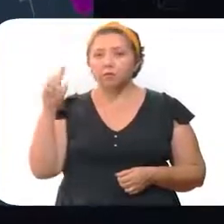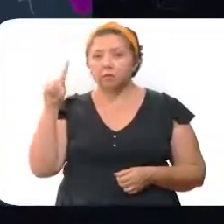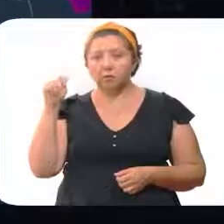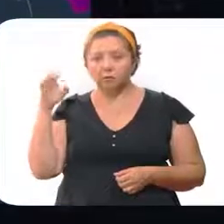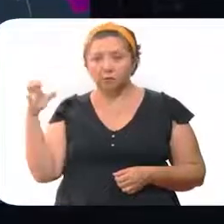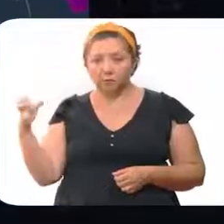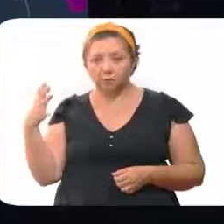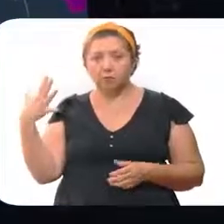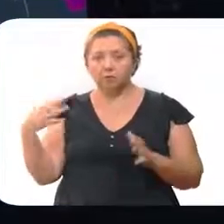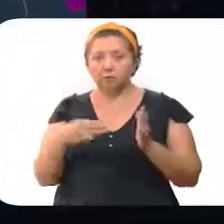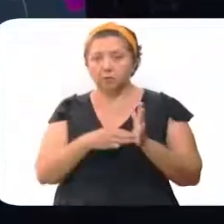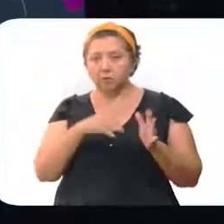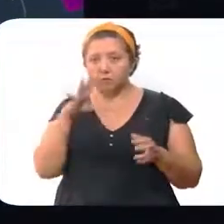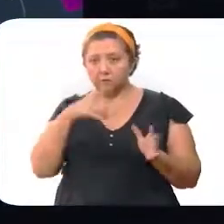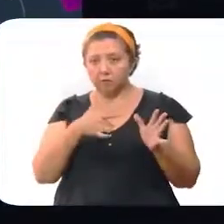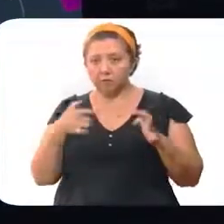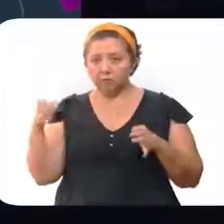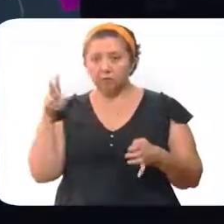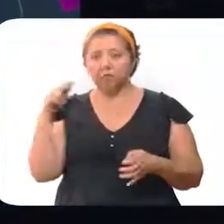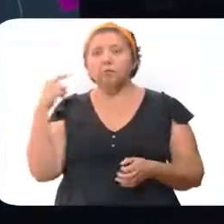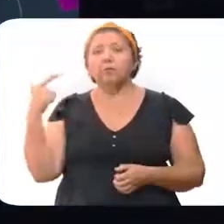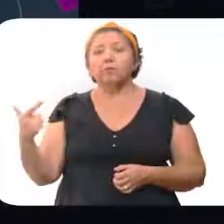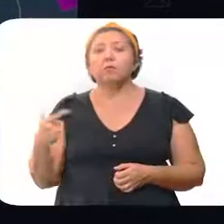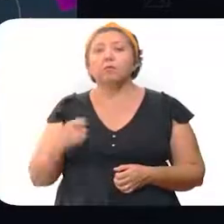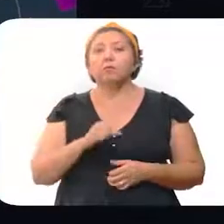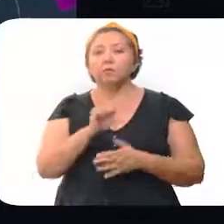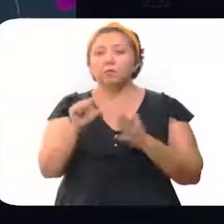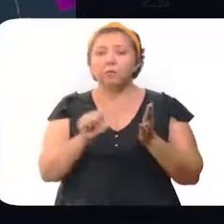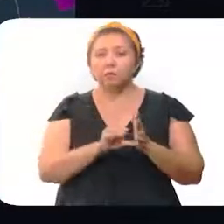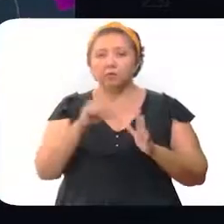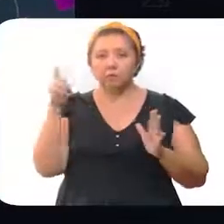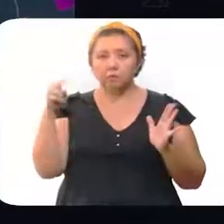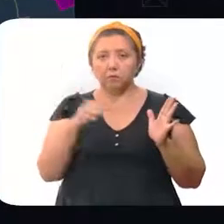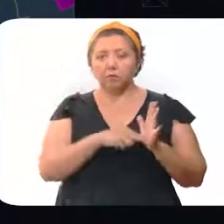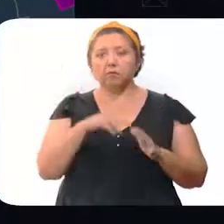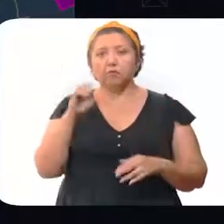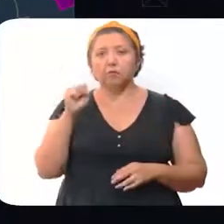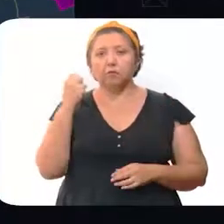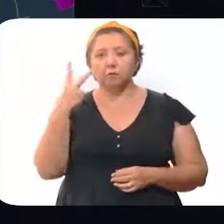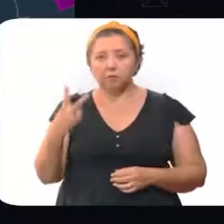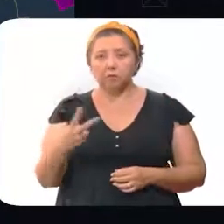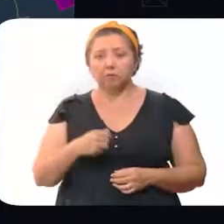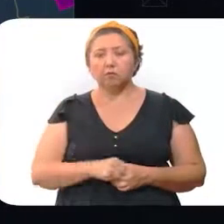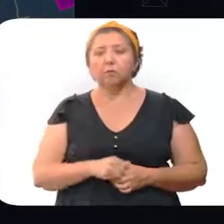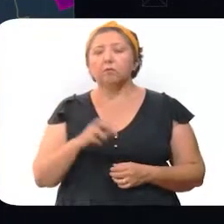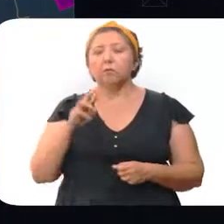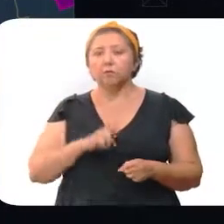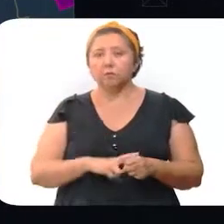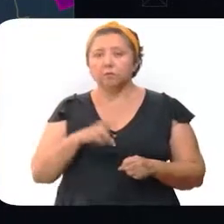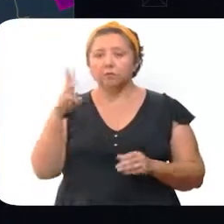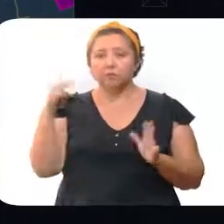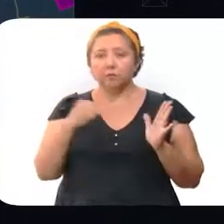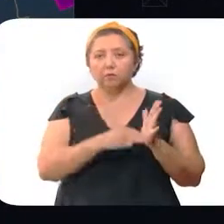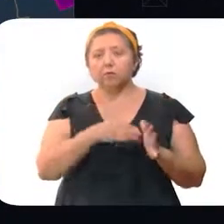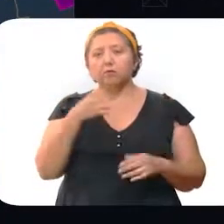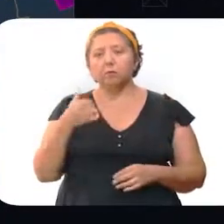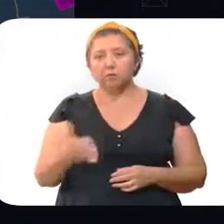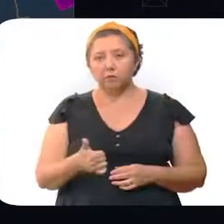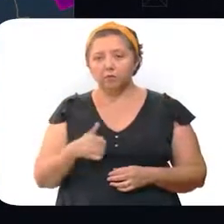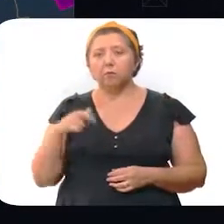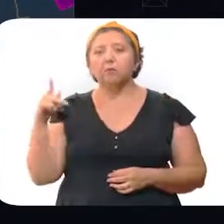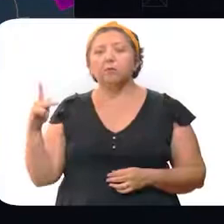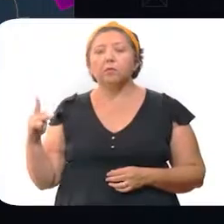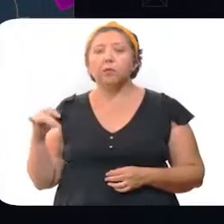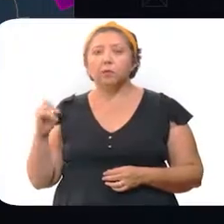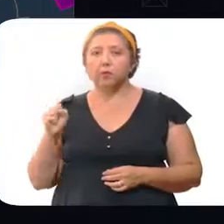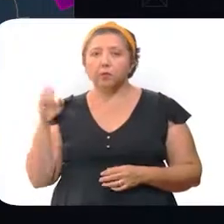oriente 5.787, en la zona centro 2.062, en la zona sur 3.006, en